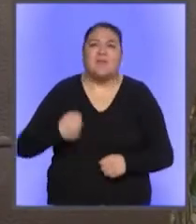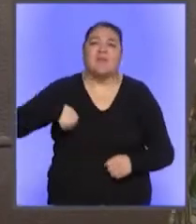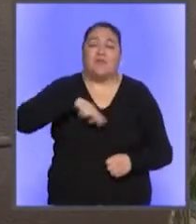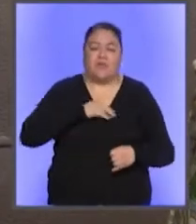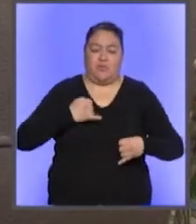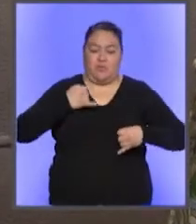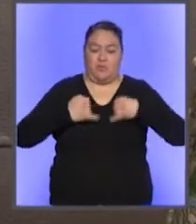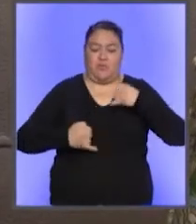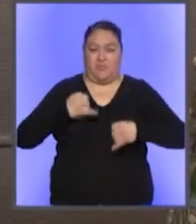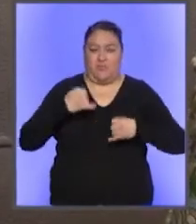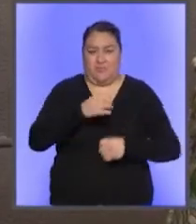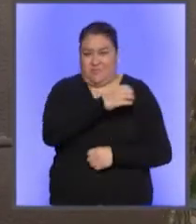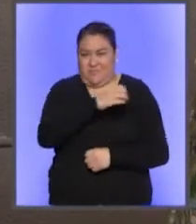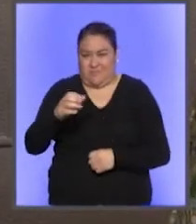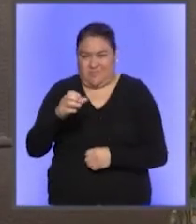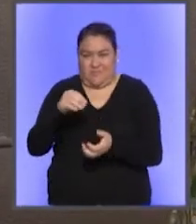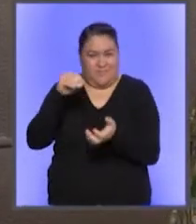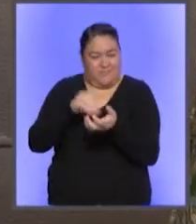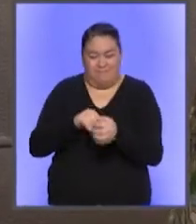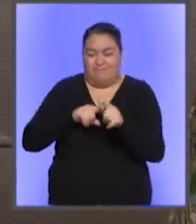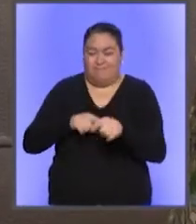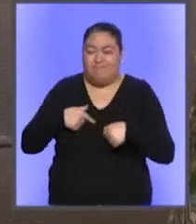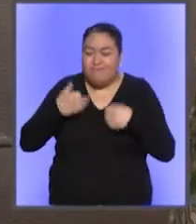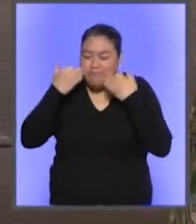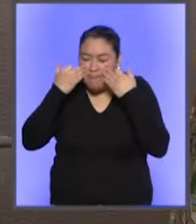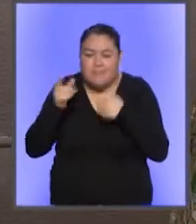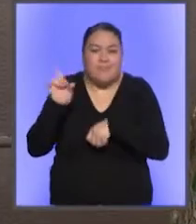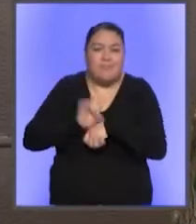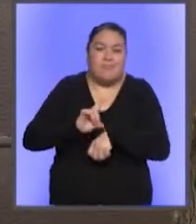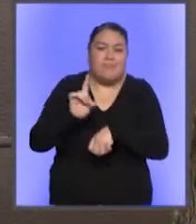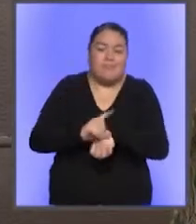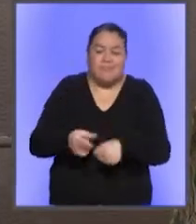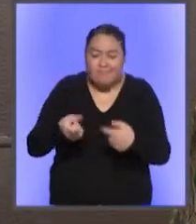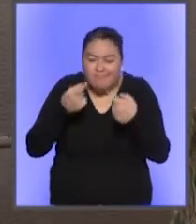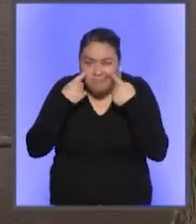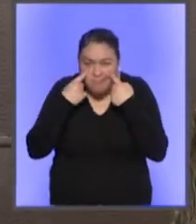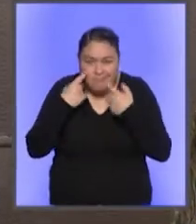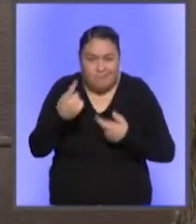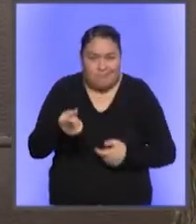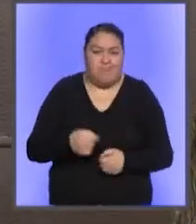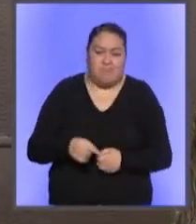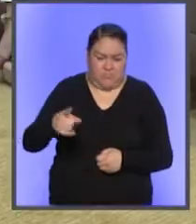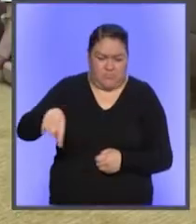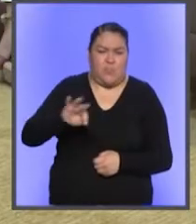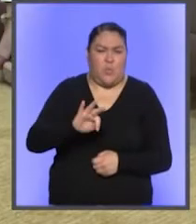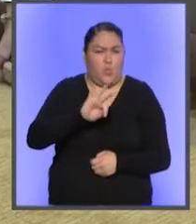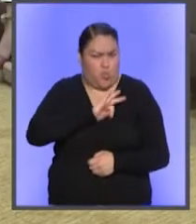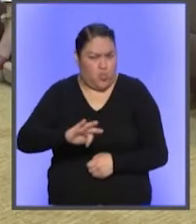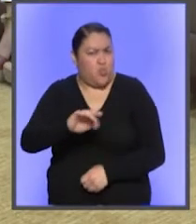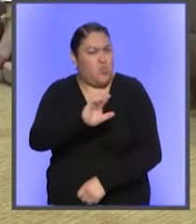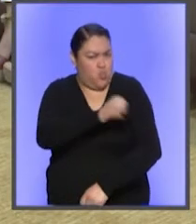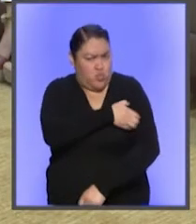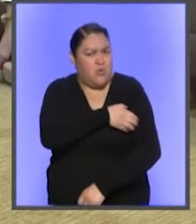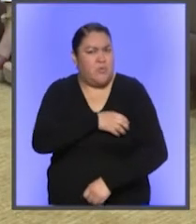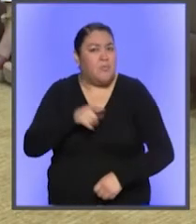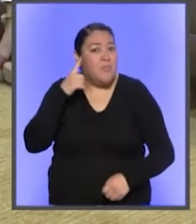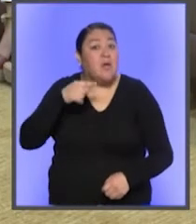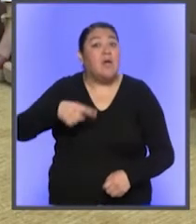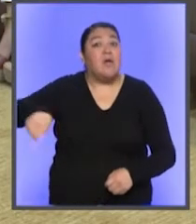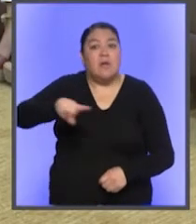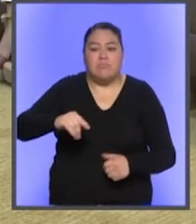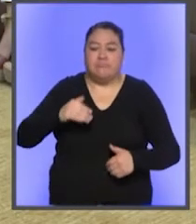agrarios a diario lo vemos porque tratamos con todos con todas ellas y con todos ellos que desarrollan ese potencial para que